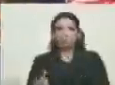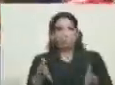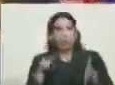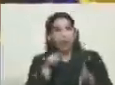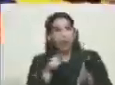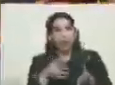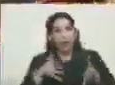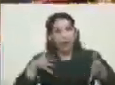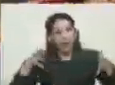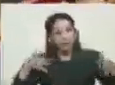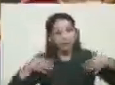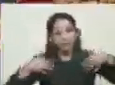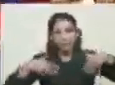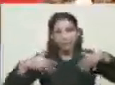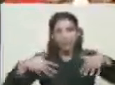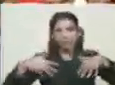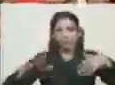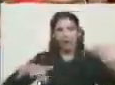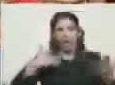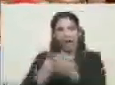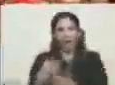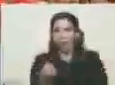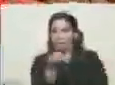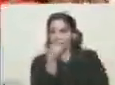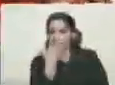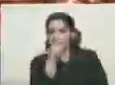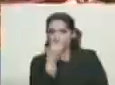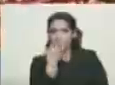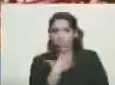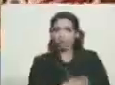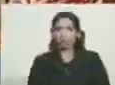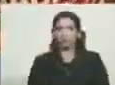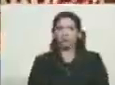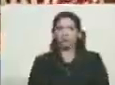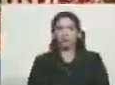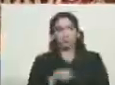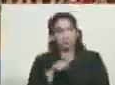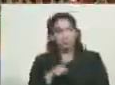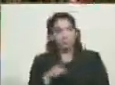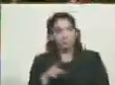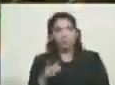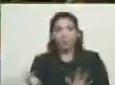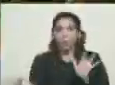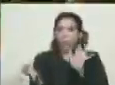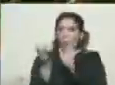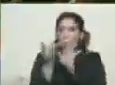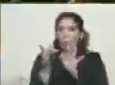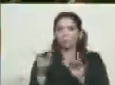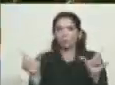movilización que ha llegado a su punto final en el Palacio de Miraflores, y con ella retornamos el contacto. Adelante.